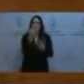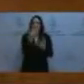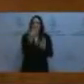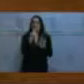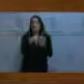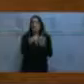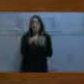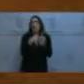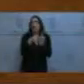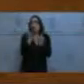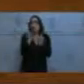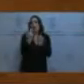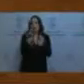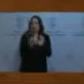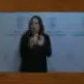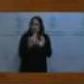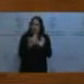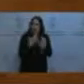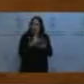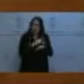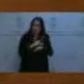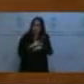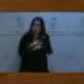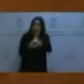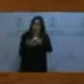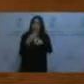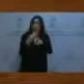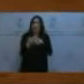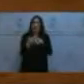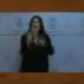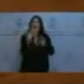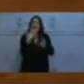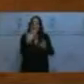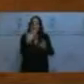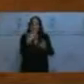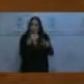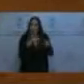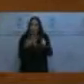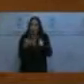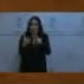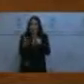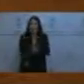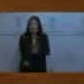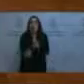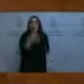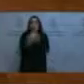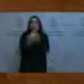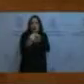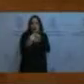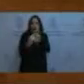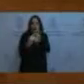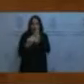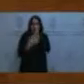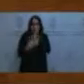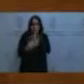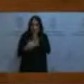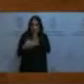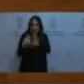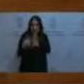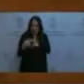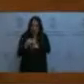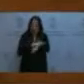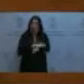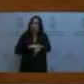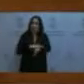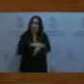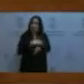con una orientación política siempre y cuando coincida o aproxime al proyecto político que ha recibido la confianza de esta